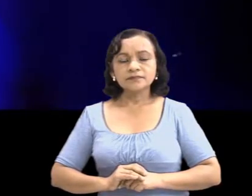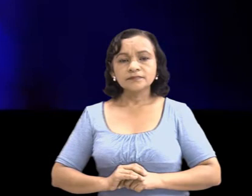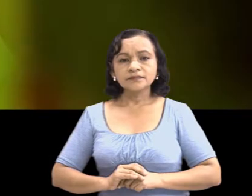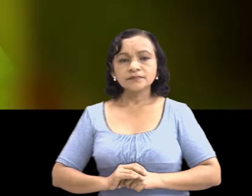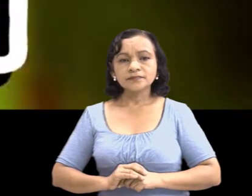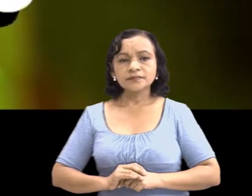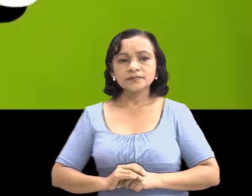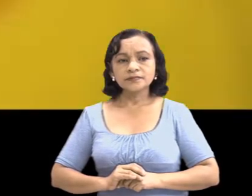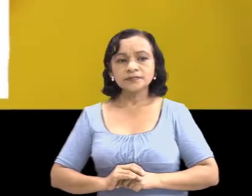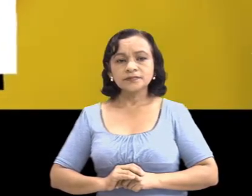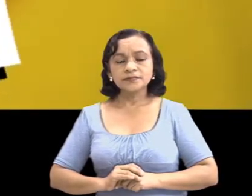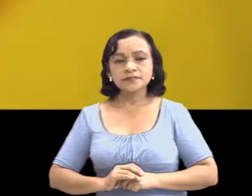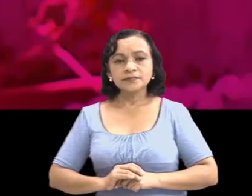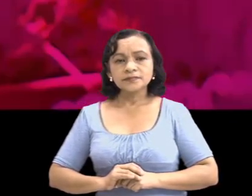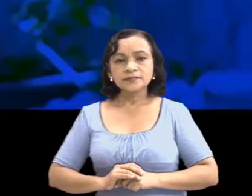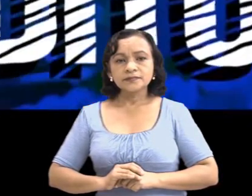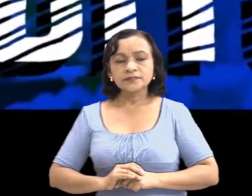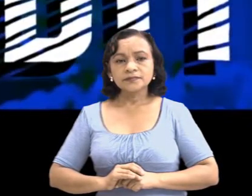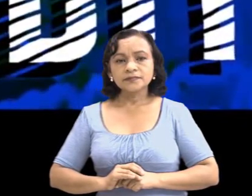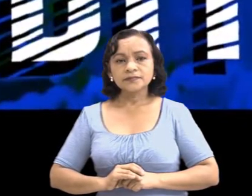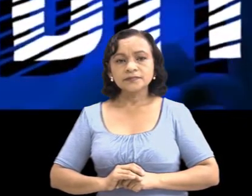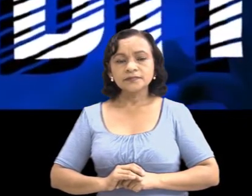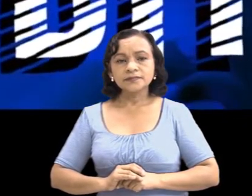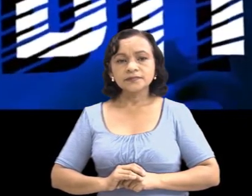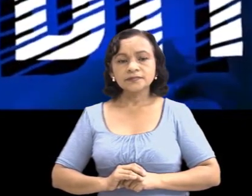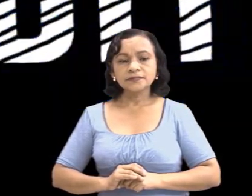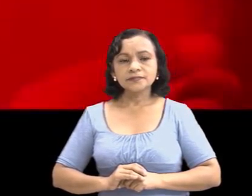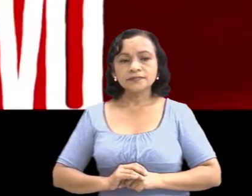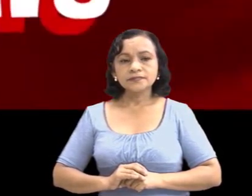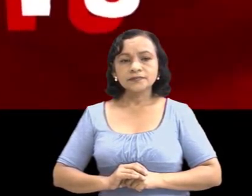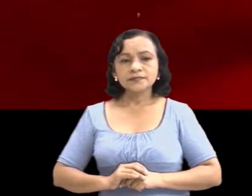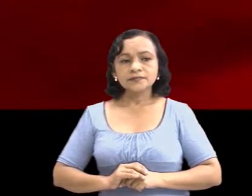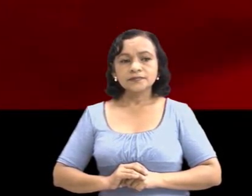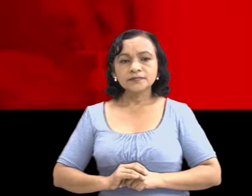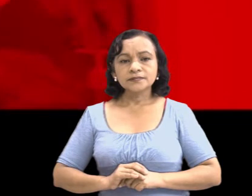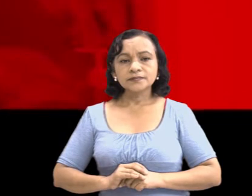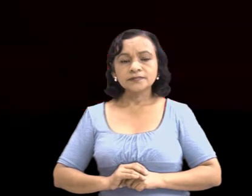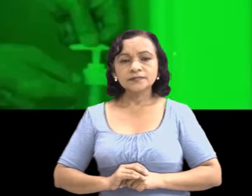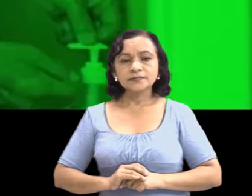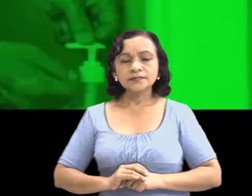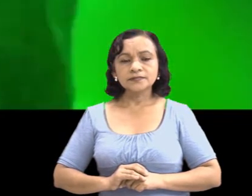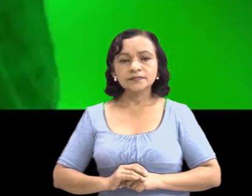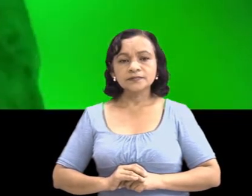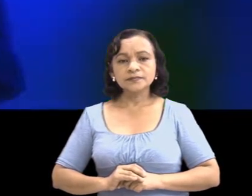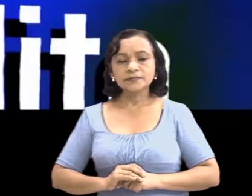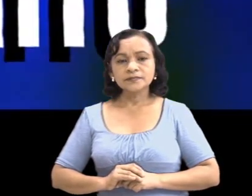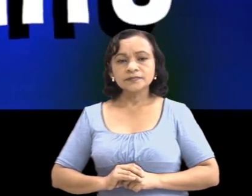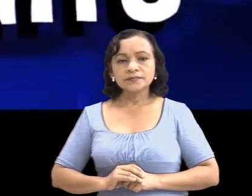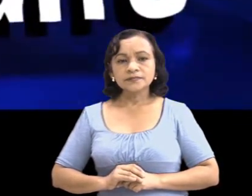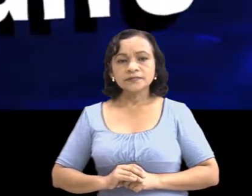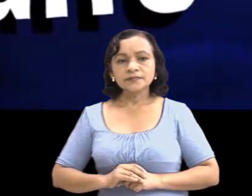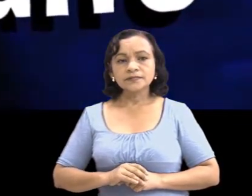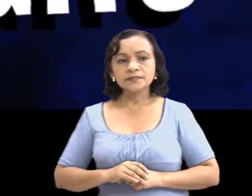Si me lavo bien las manos, yo lo evito, con agua y jabón espumadito. Si me lavo bien las manos, yo lo evito, con agua y